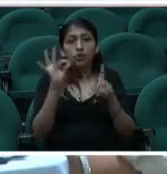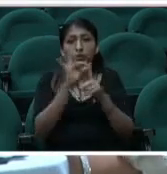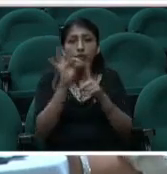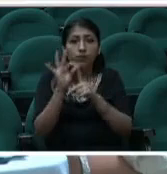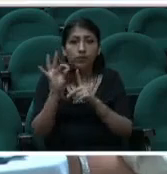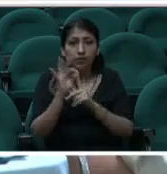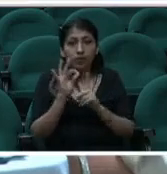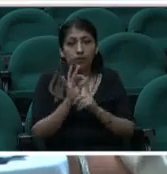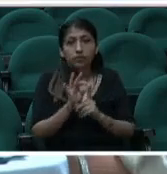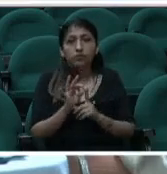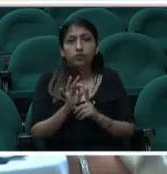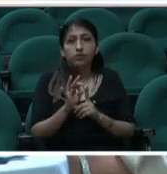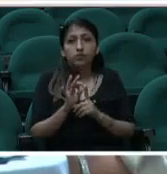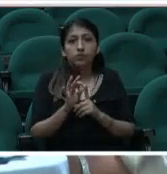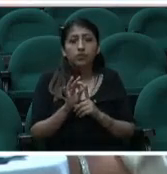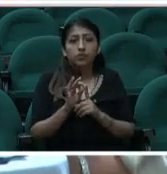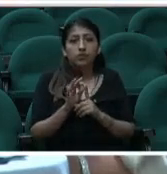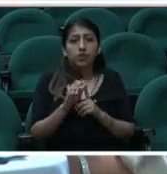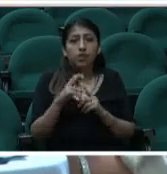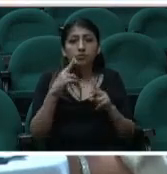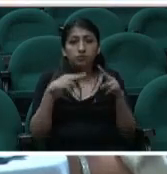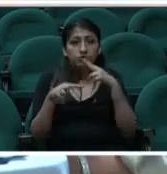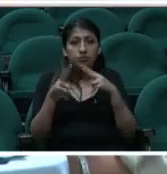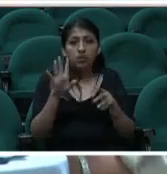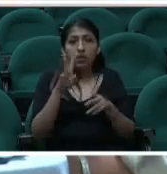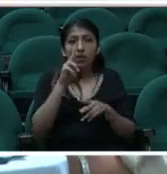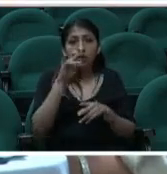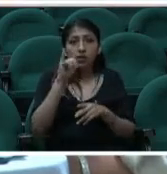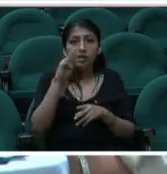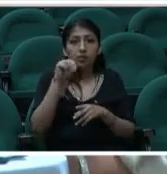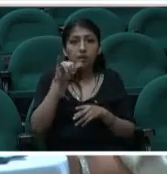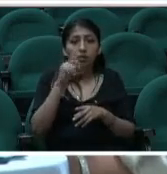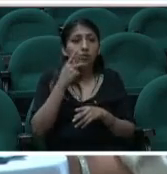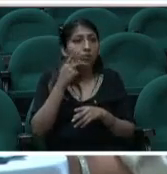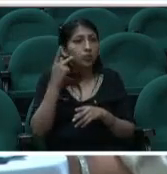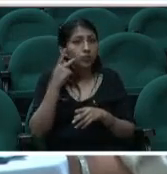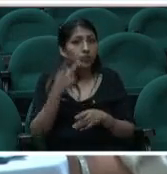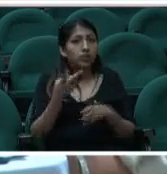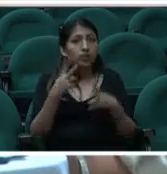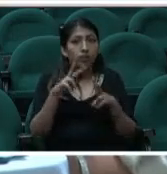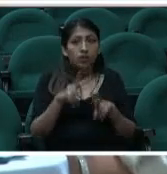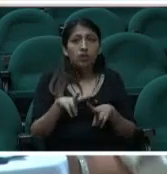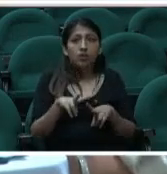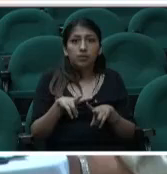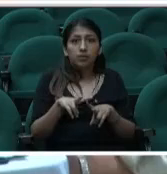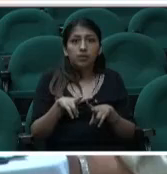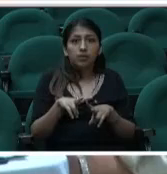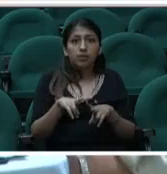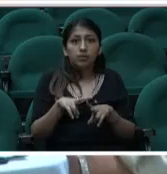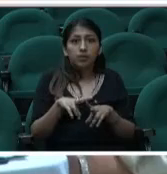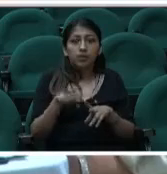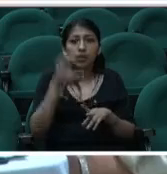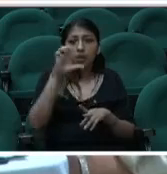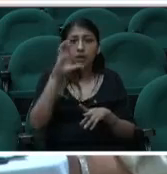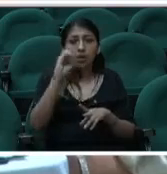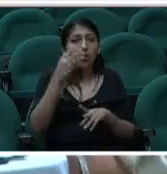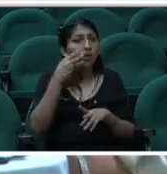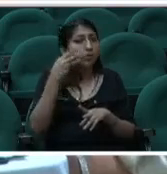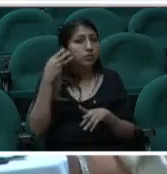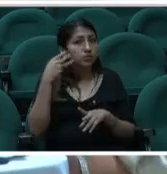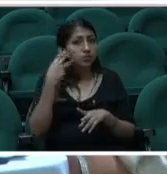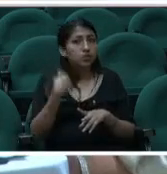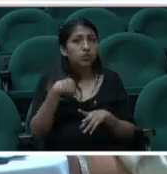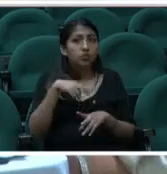redes sociales se matriz ando rima y puyo de igual manera a través de eco amazónico